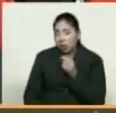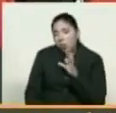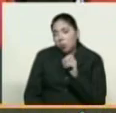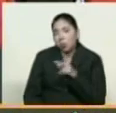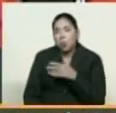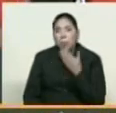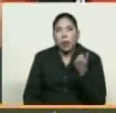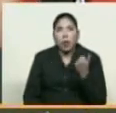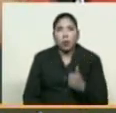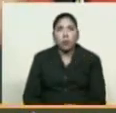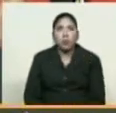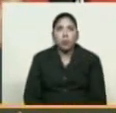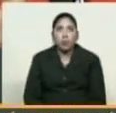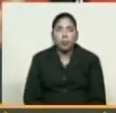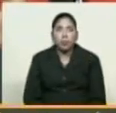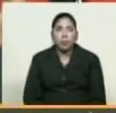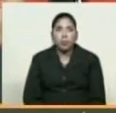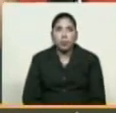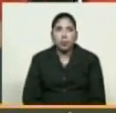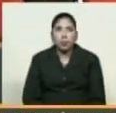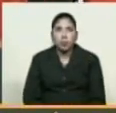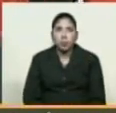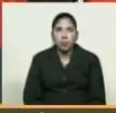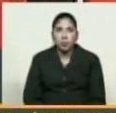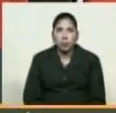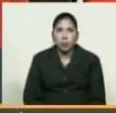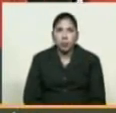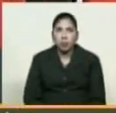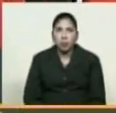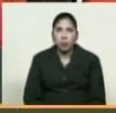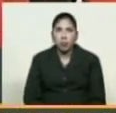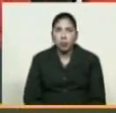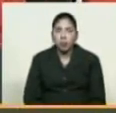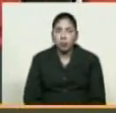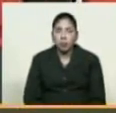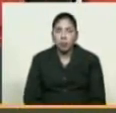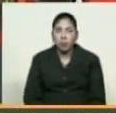nosotros. Mejor. Eso no quiere decir que nosotros no nos vamos a descuidar, vamos a caer en el